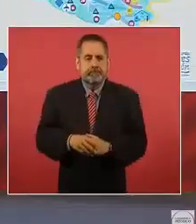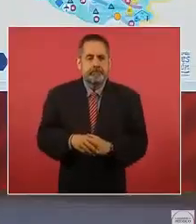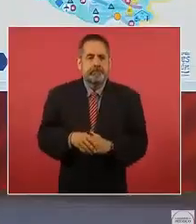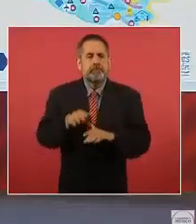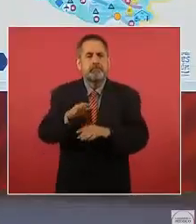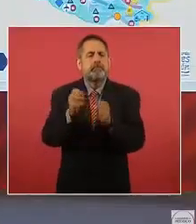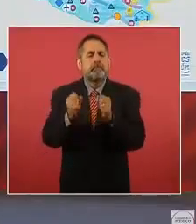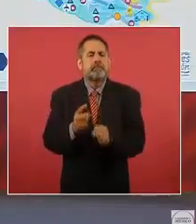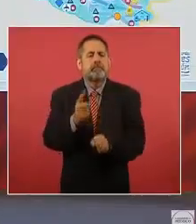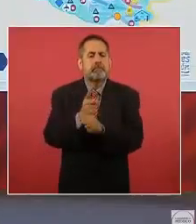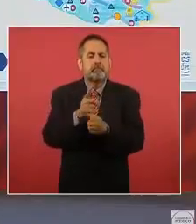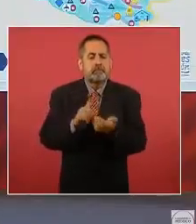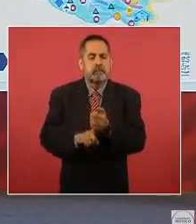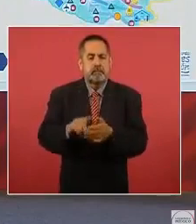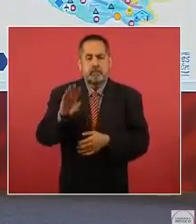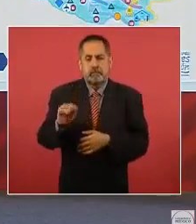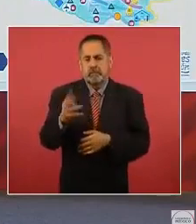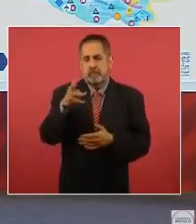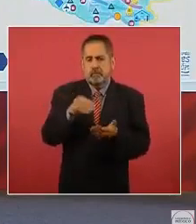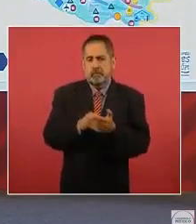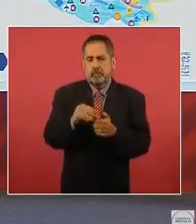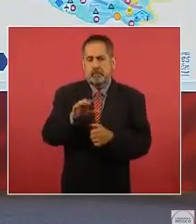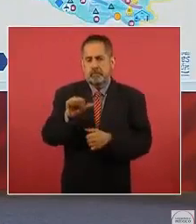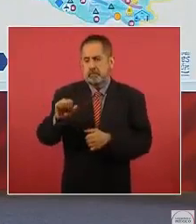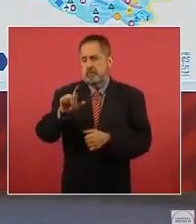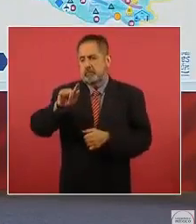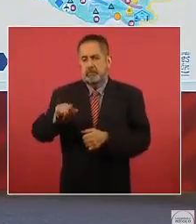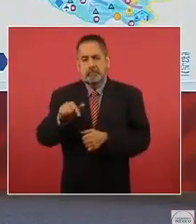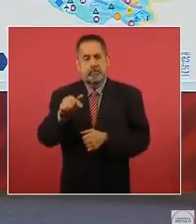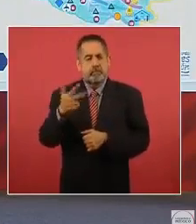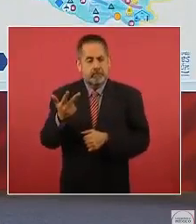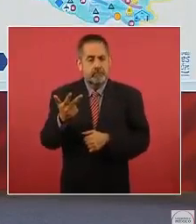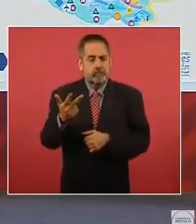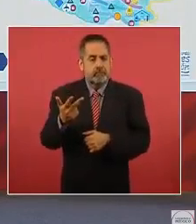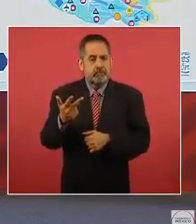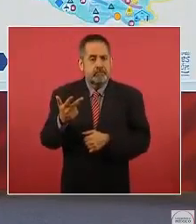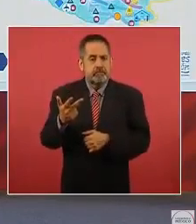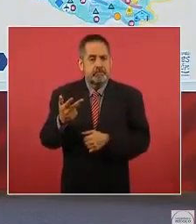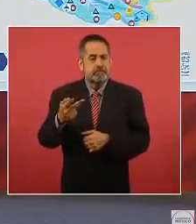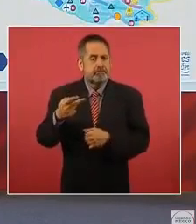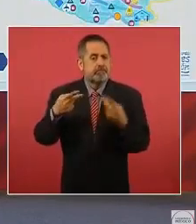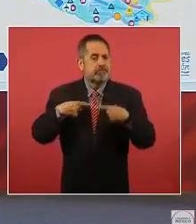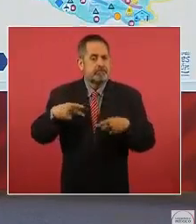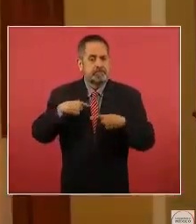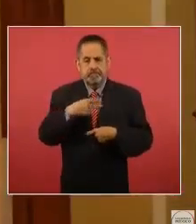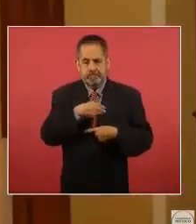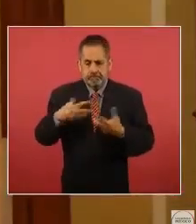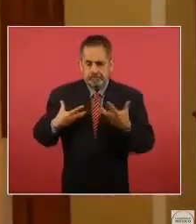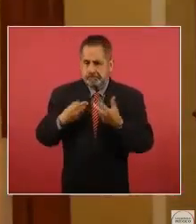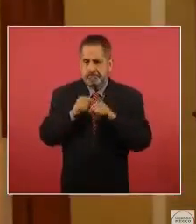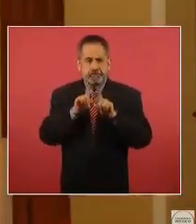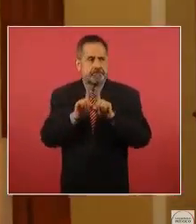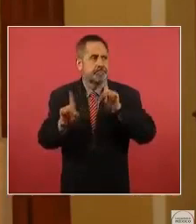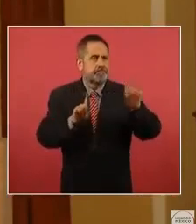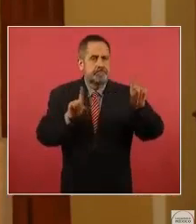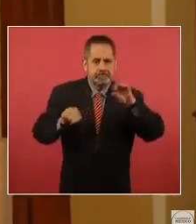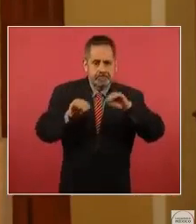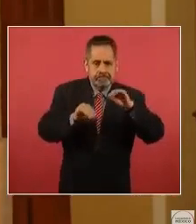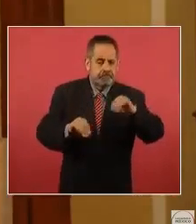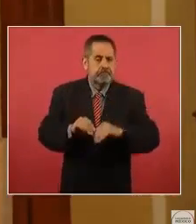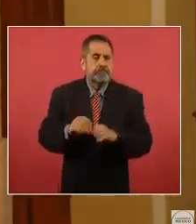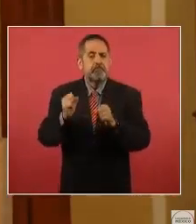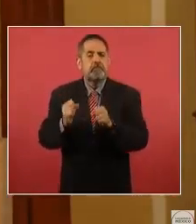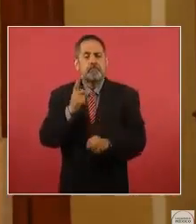seguridad pública 94 mil 678 de este elementos realizando esta actividad seguridad